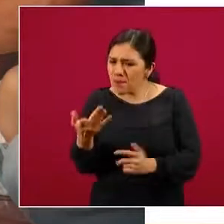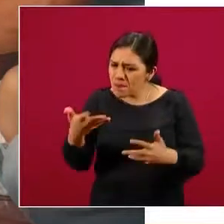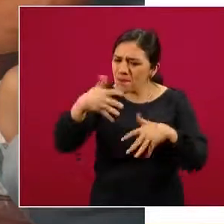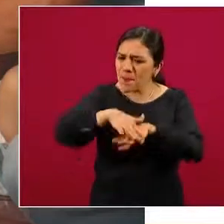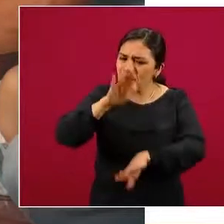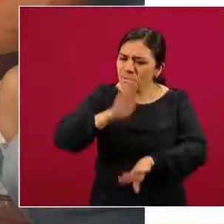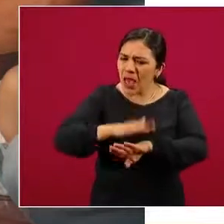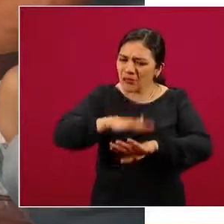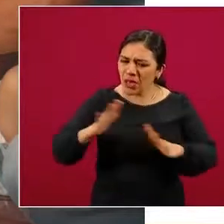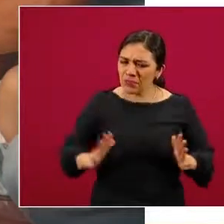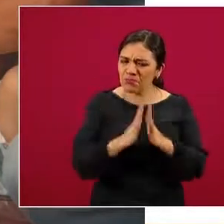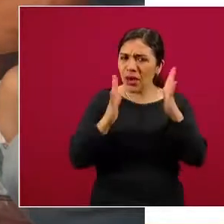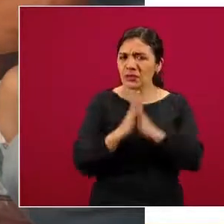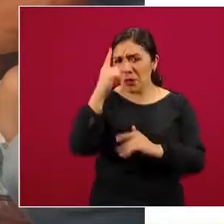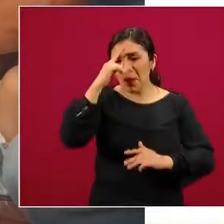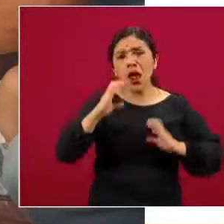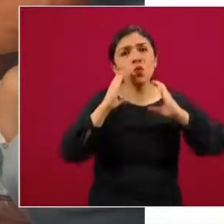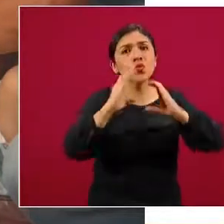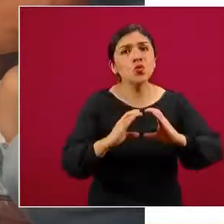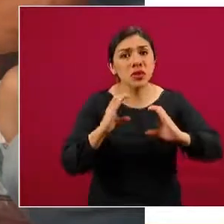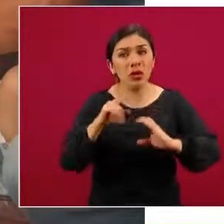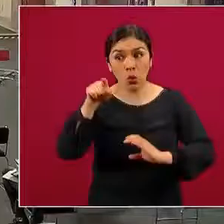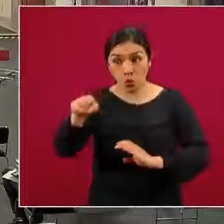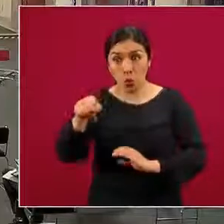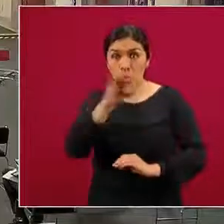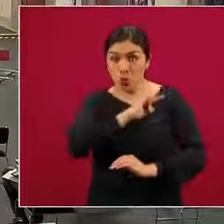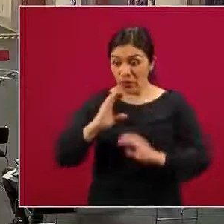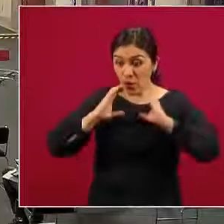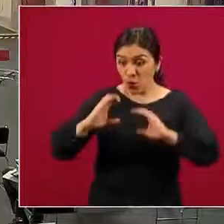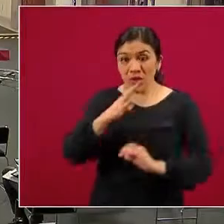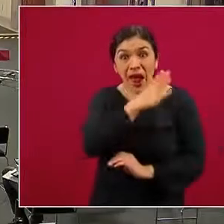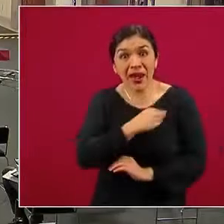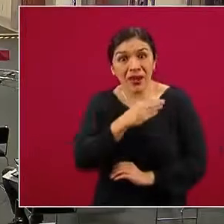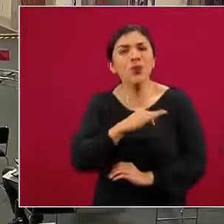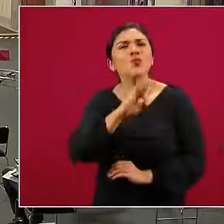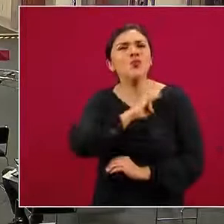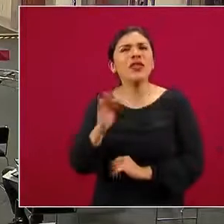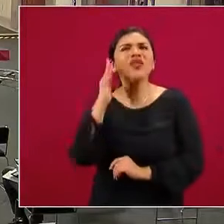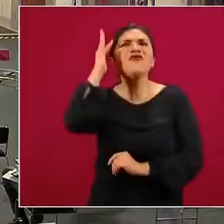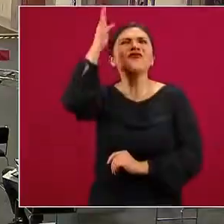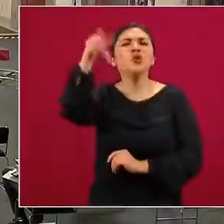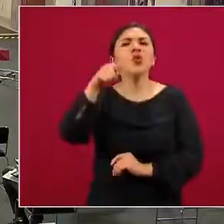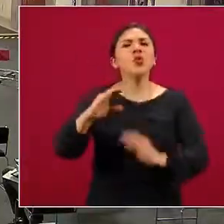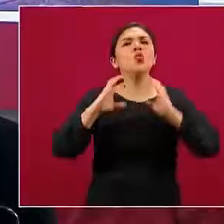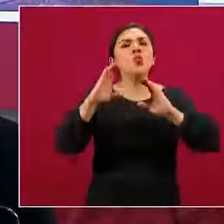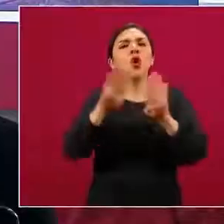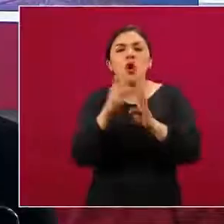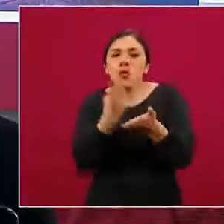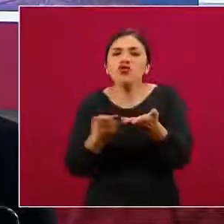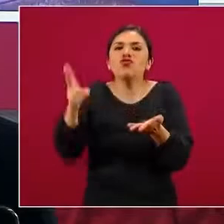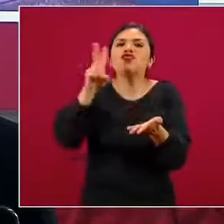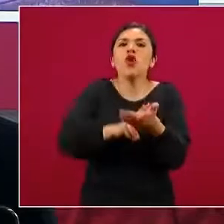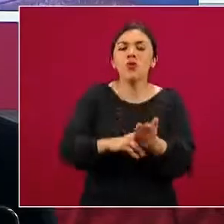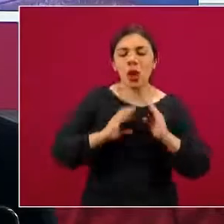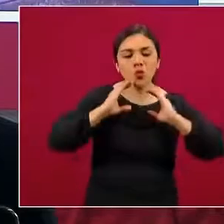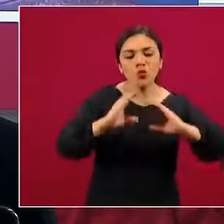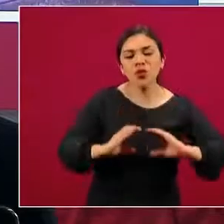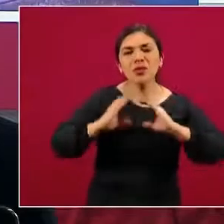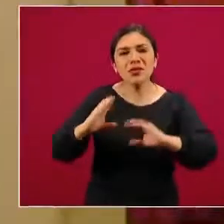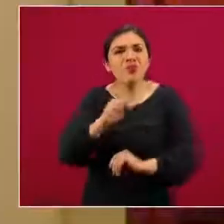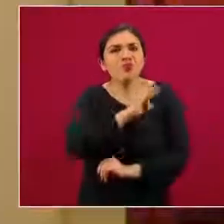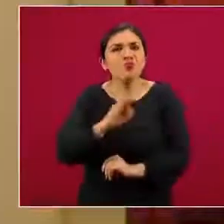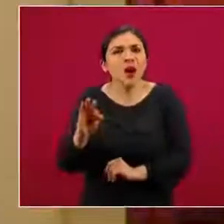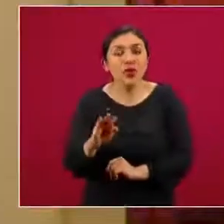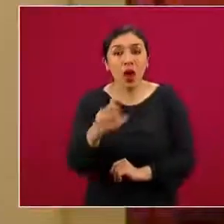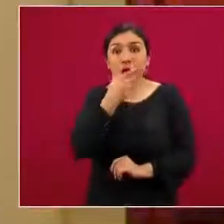el cuidado. Los hombres que cuidan, sus hijos tienen mayor probabilidad de cuidarse, como el doble de cuidar, y los